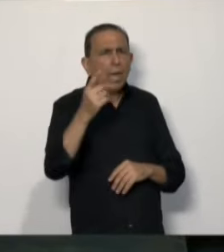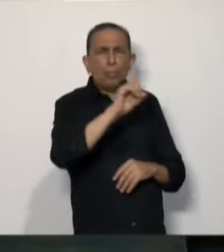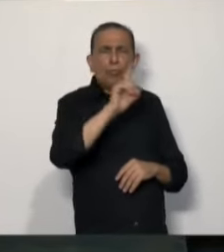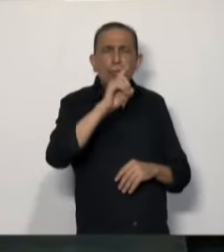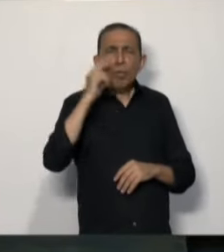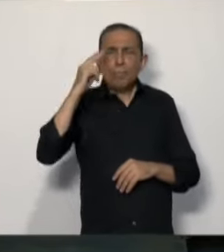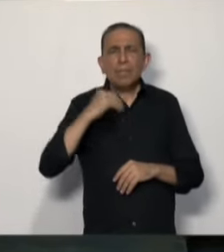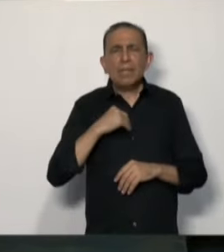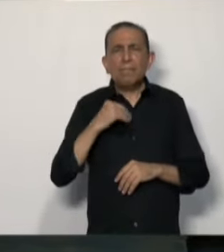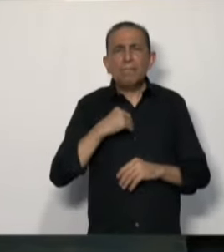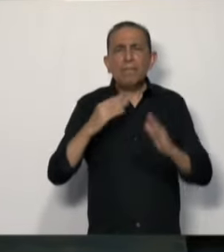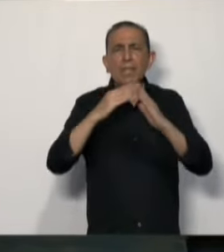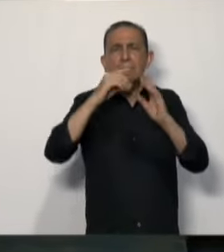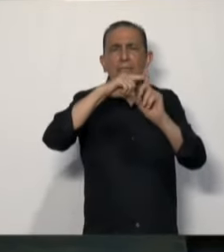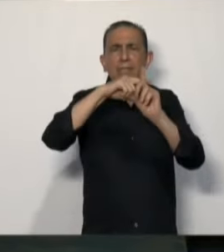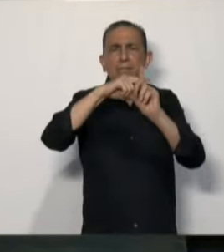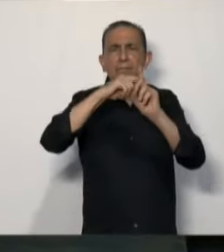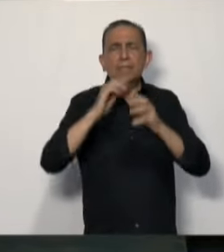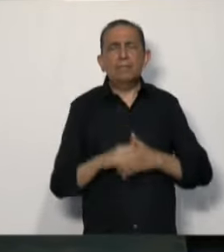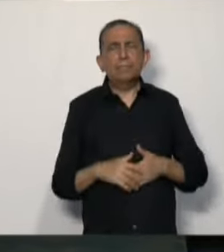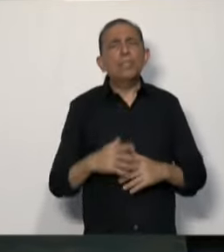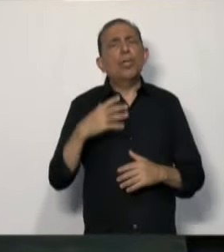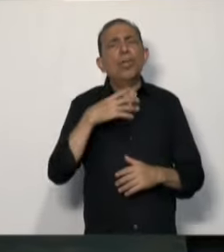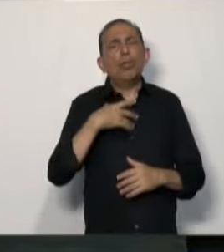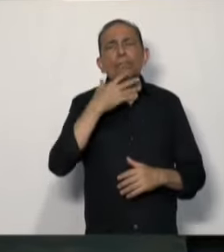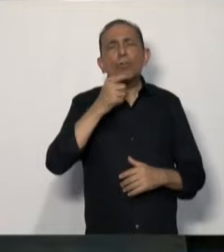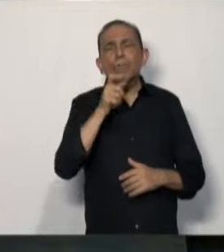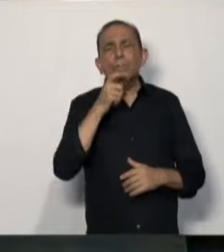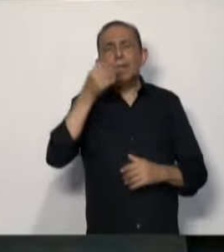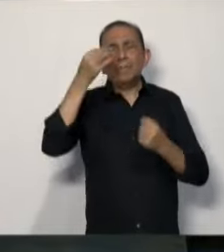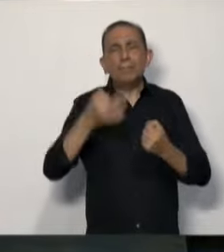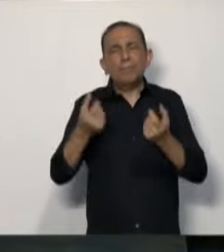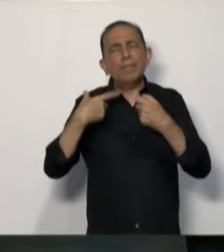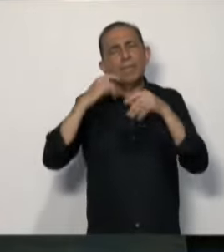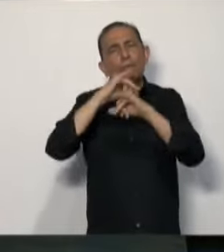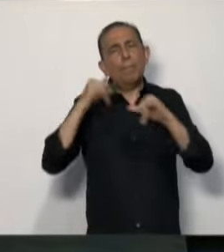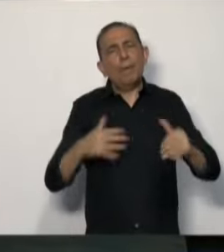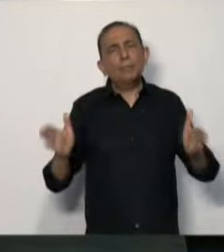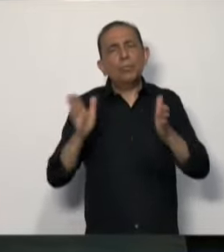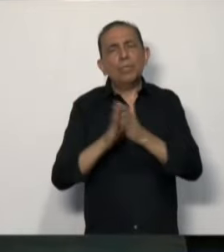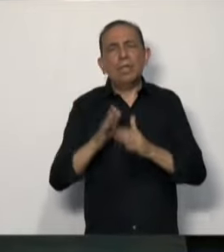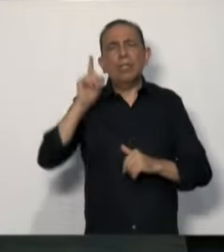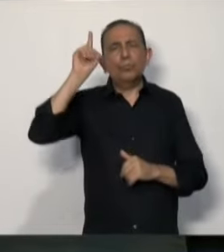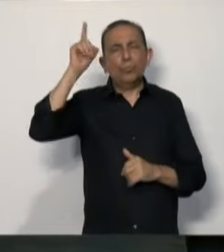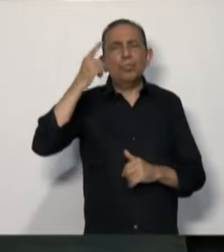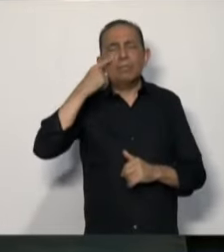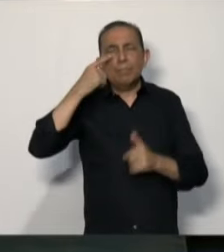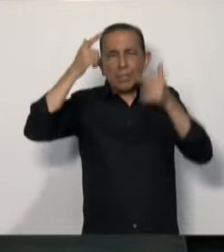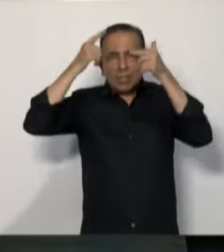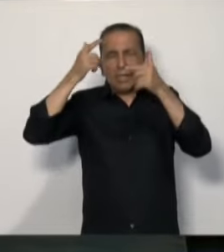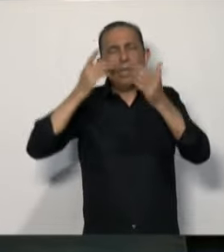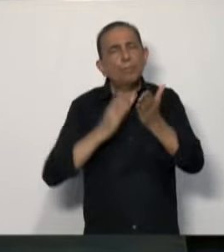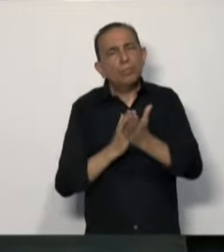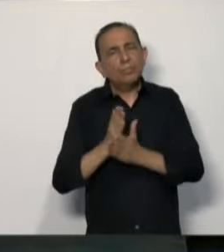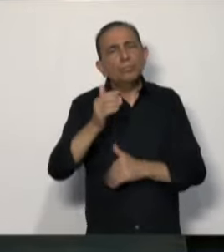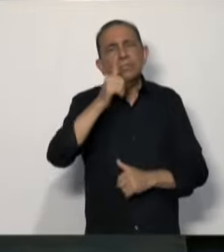pecados, sino la fe de tu Iglesia. Y conforme a tu palabra, concédele la paz y la unidad. Tú que vives y